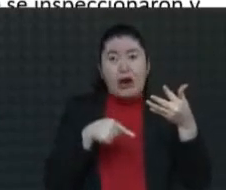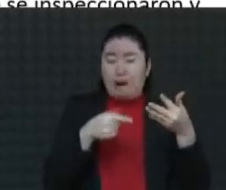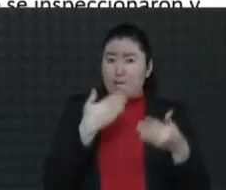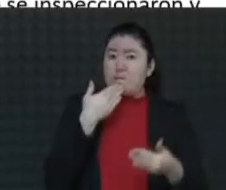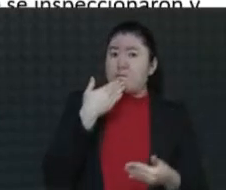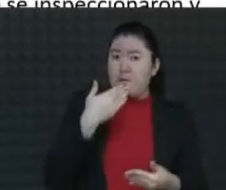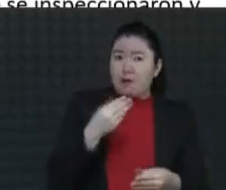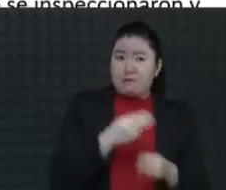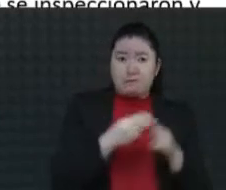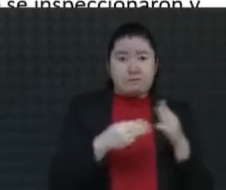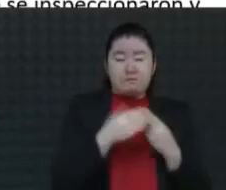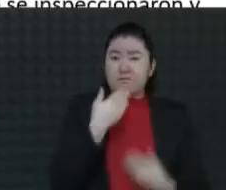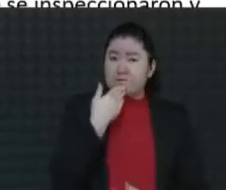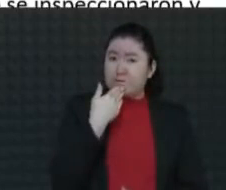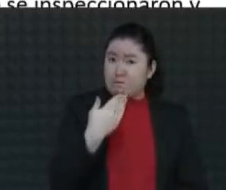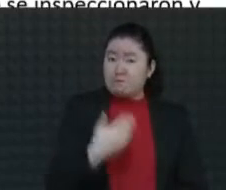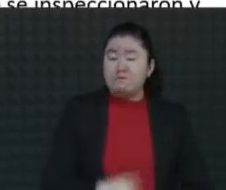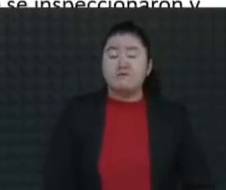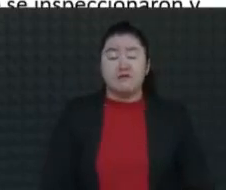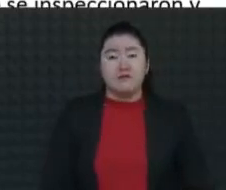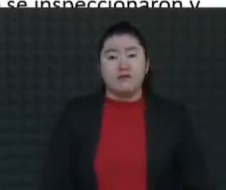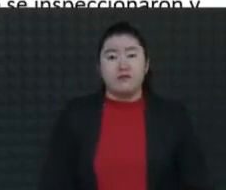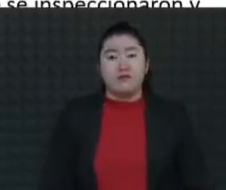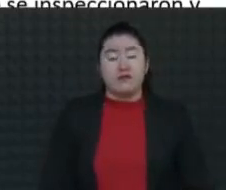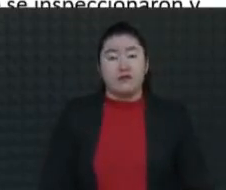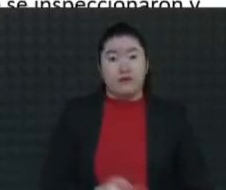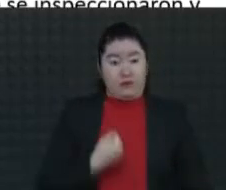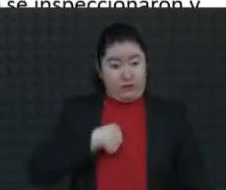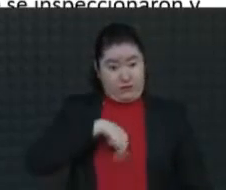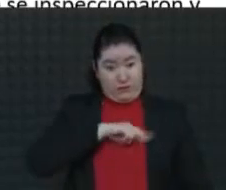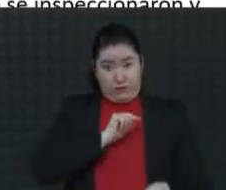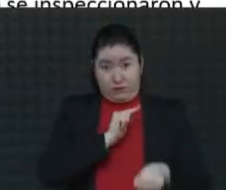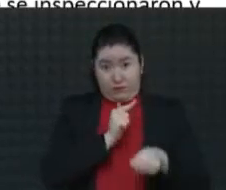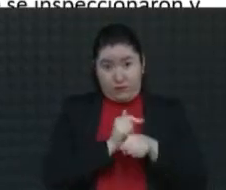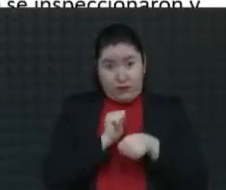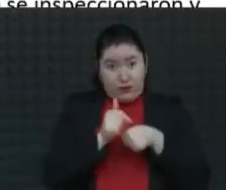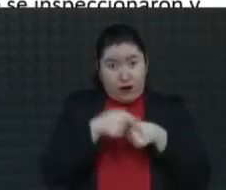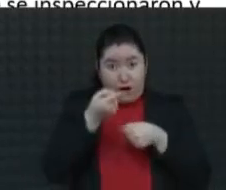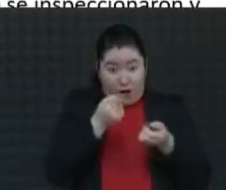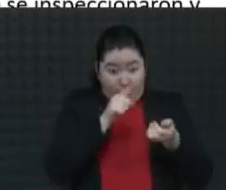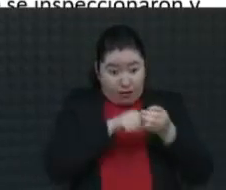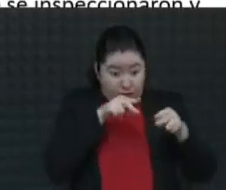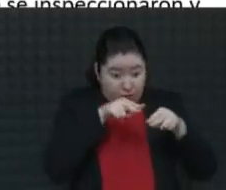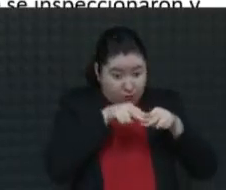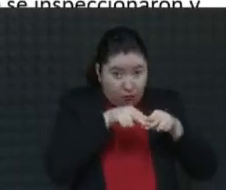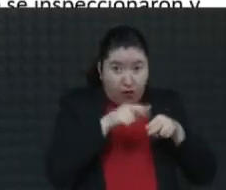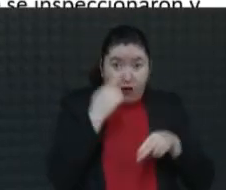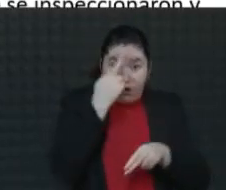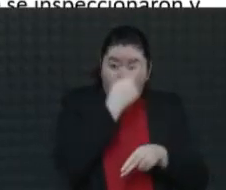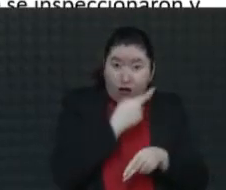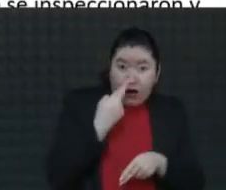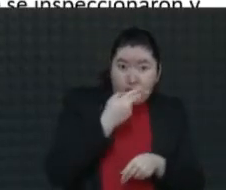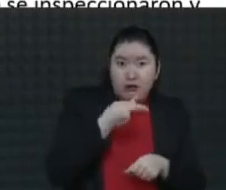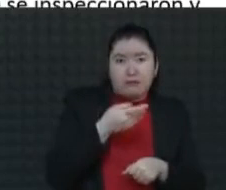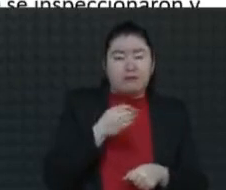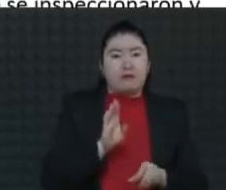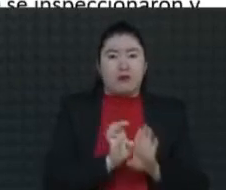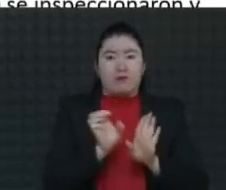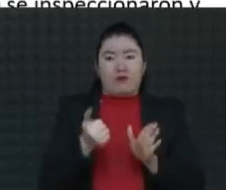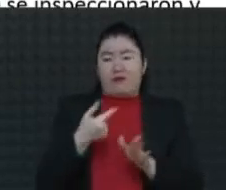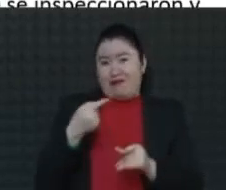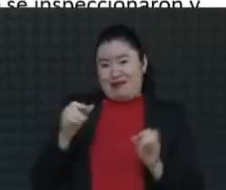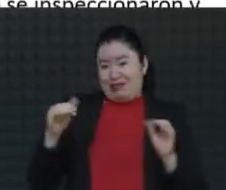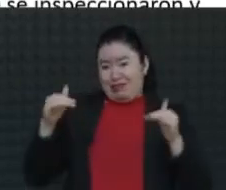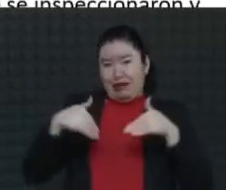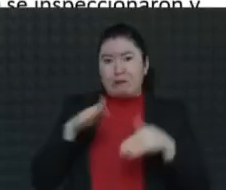buenas condiciones generales. No hubo evidencia que cualquiera de los componentes inspeccionados o instalaciones contribuyera con la